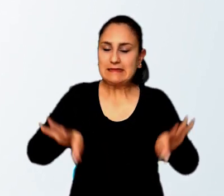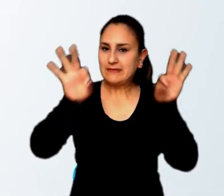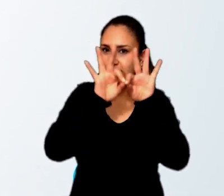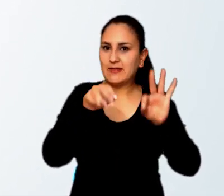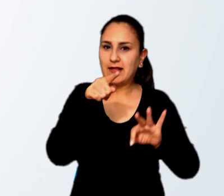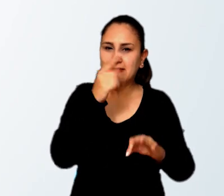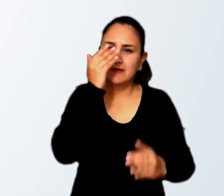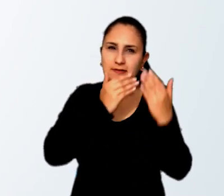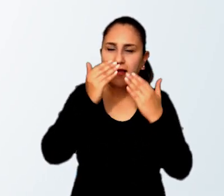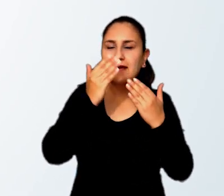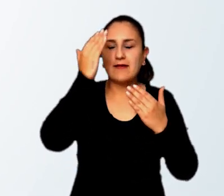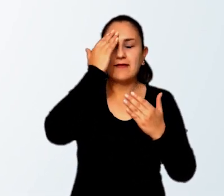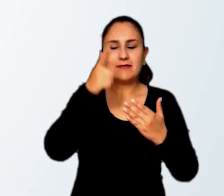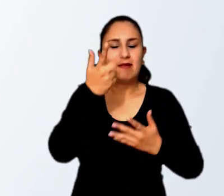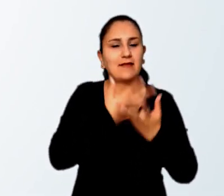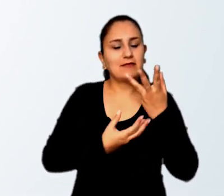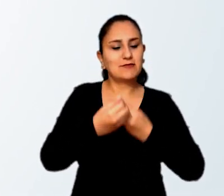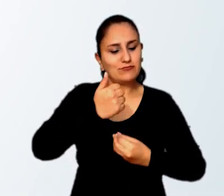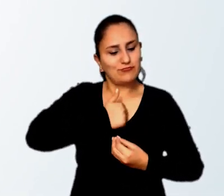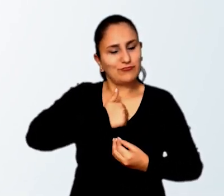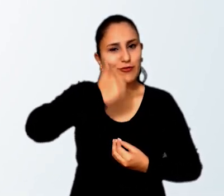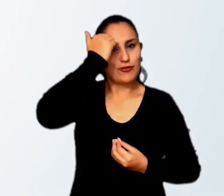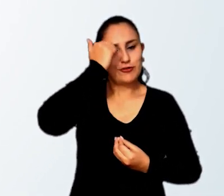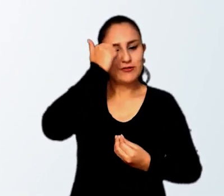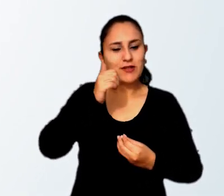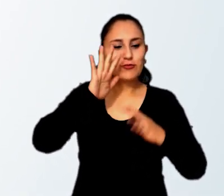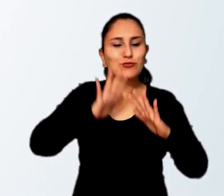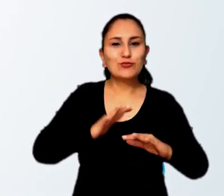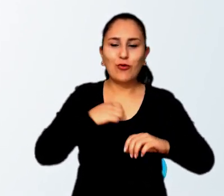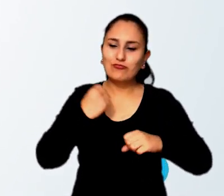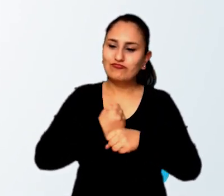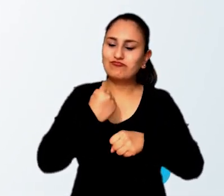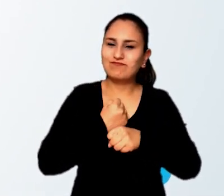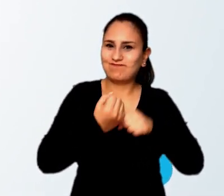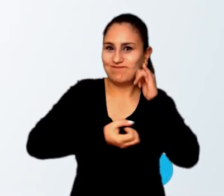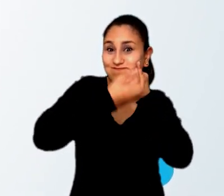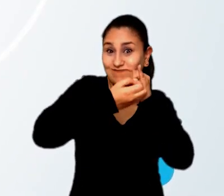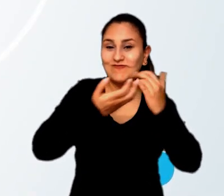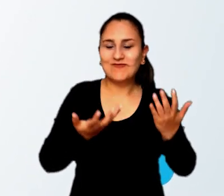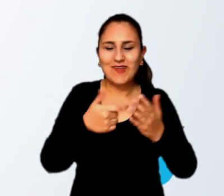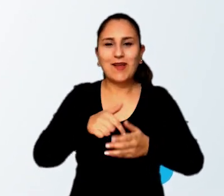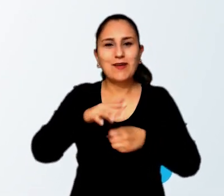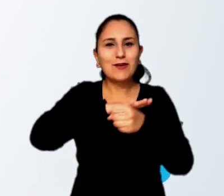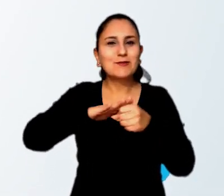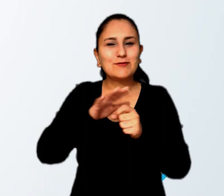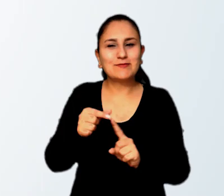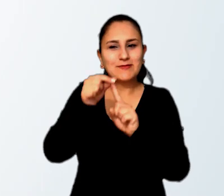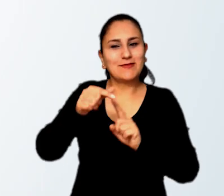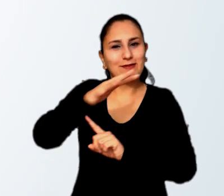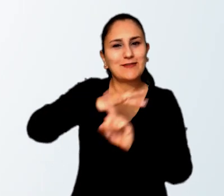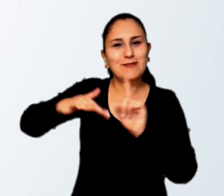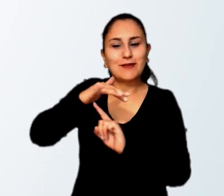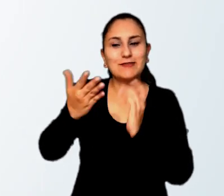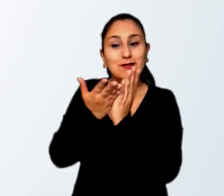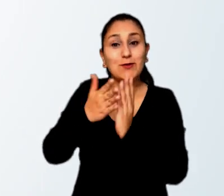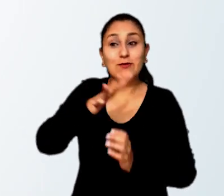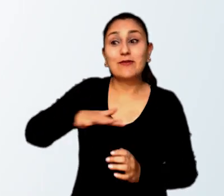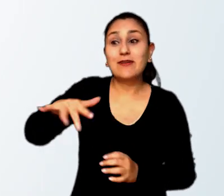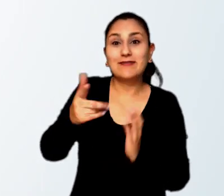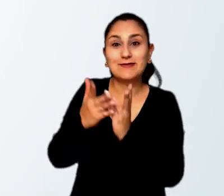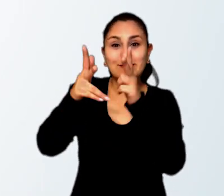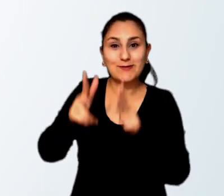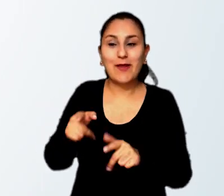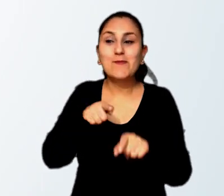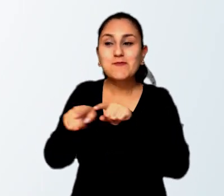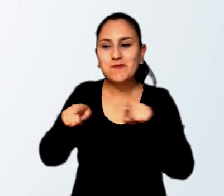el estilo del docente en su práctica pedagógica las condiciones particulares del contexto educativo y de los estudiantes entre